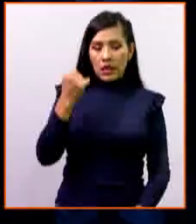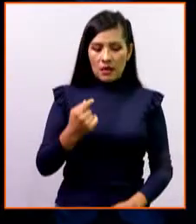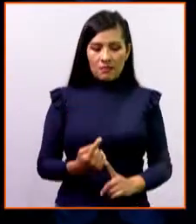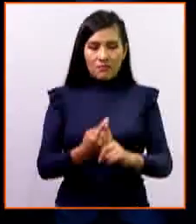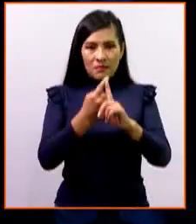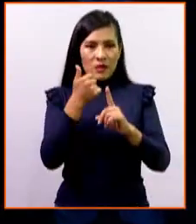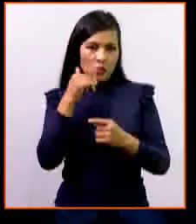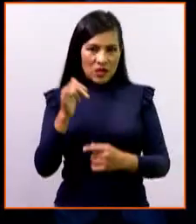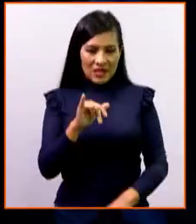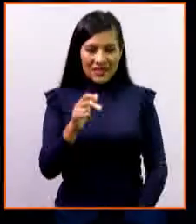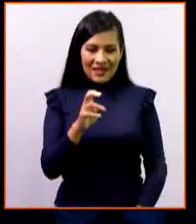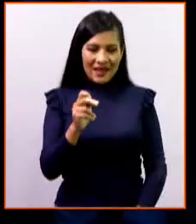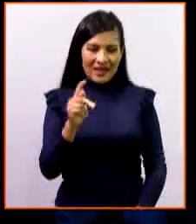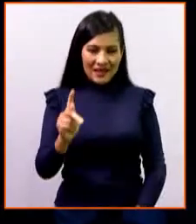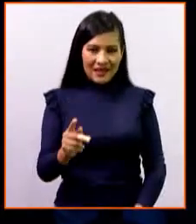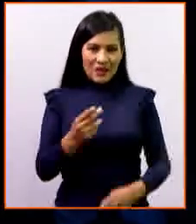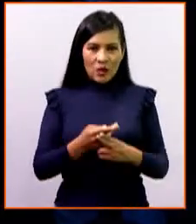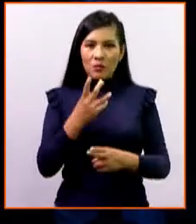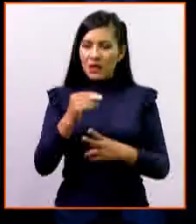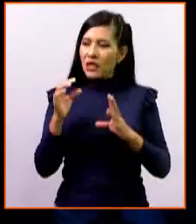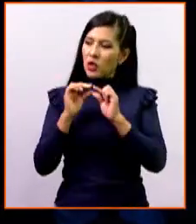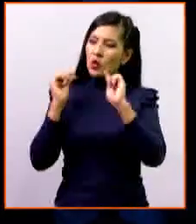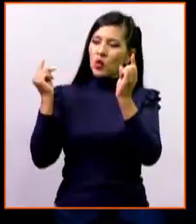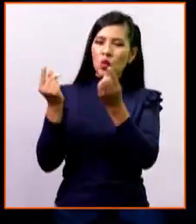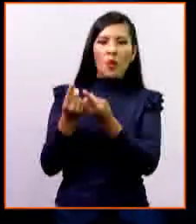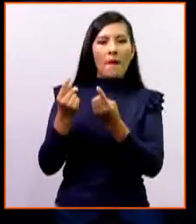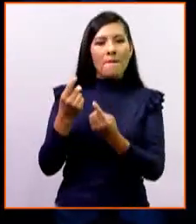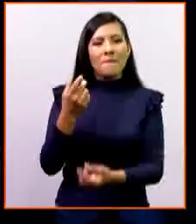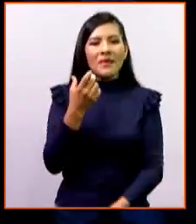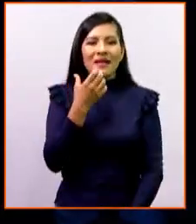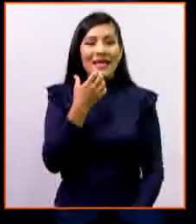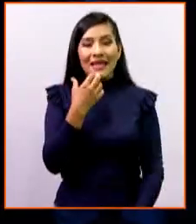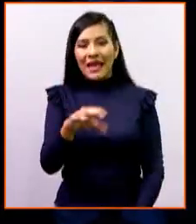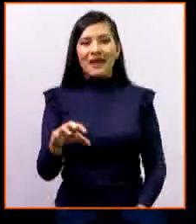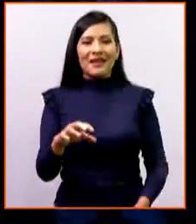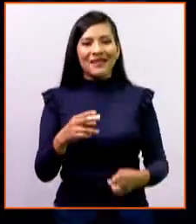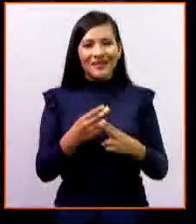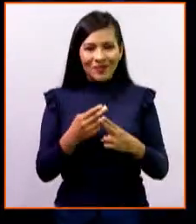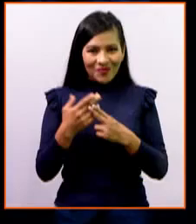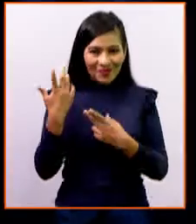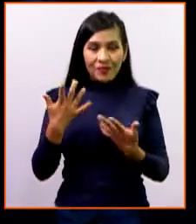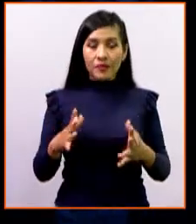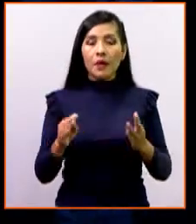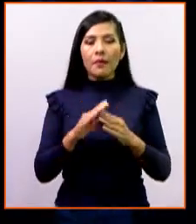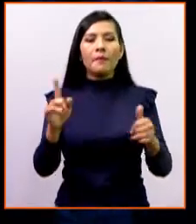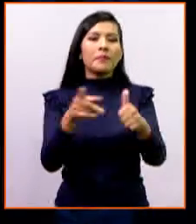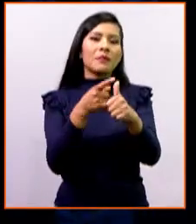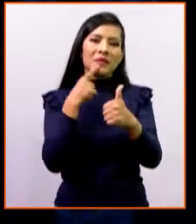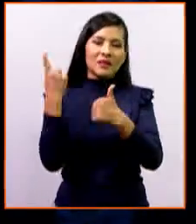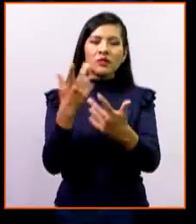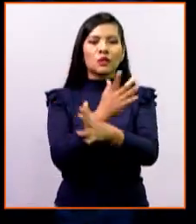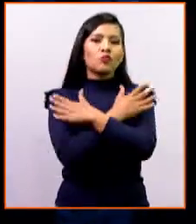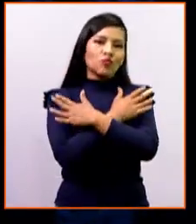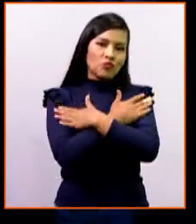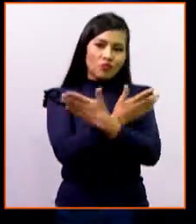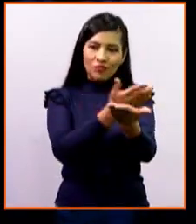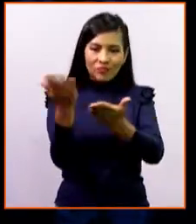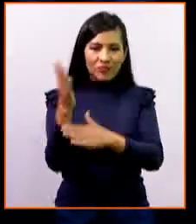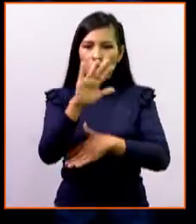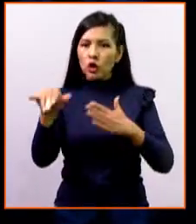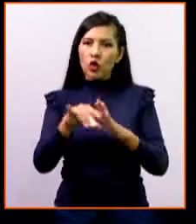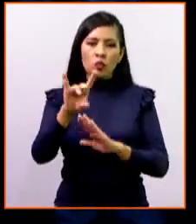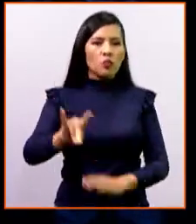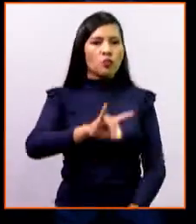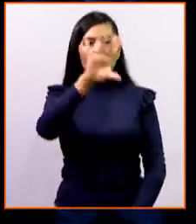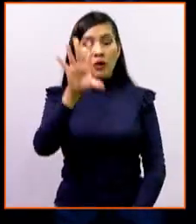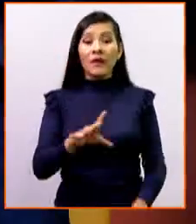su banda Caliente. Mi Dani hermosa. Bueno, primeramente un beso grande a toda la audiencia, a toda Bolivia y en especial a la provincia